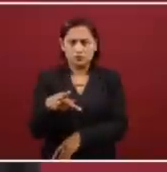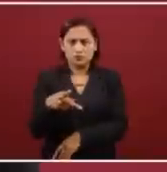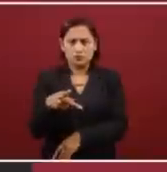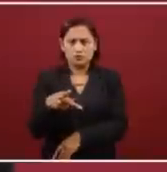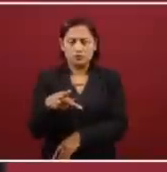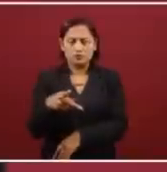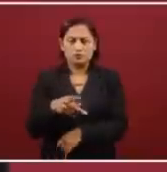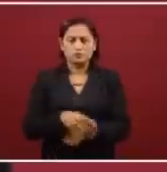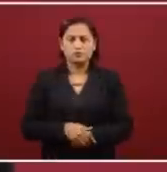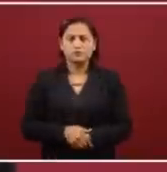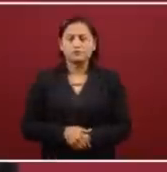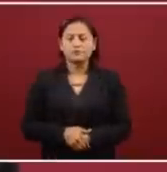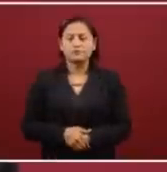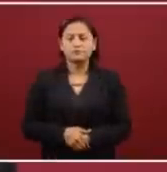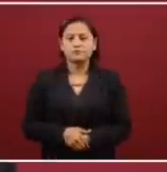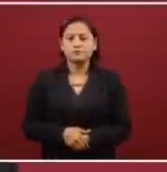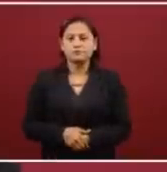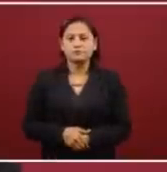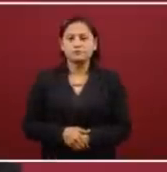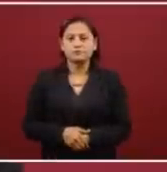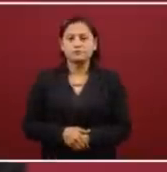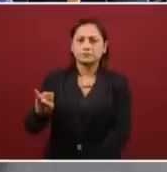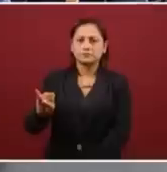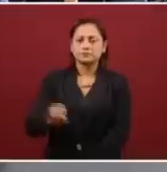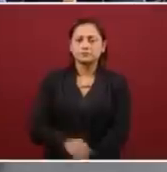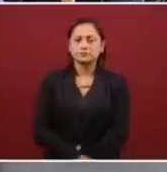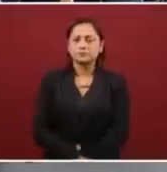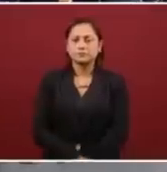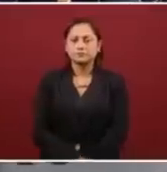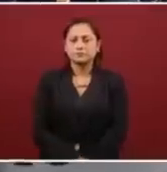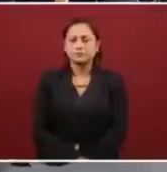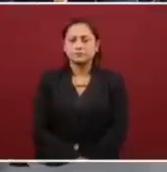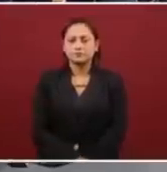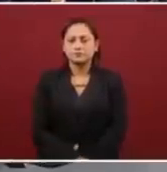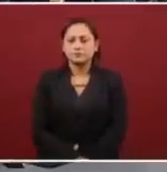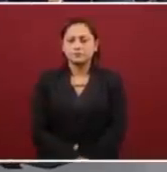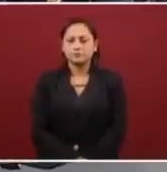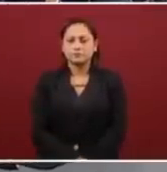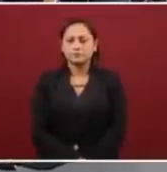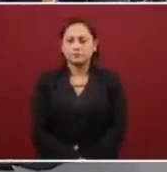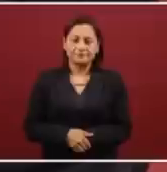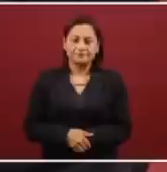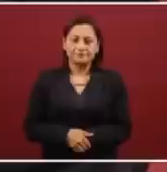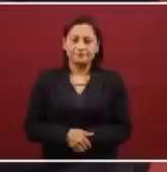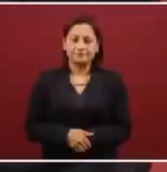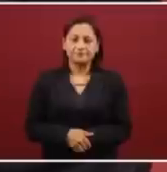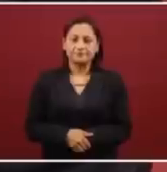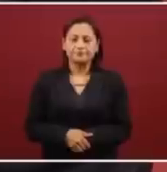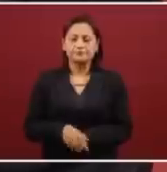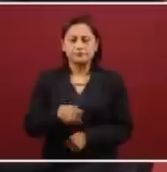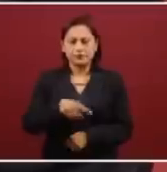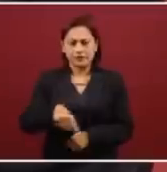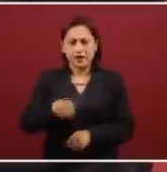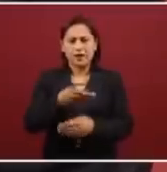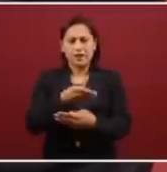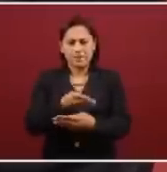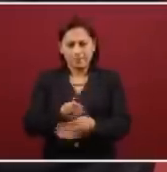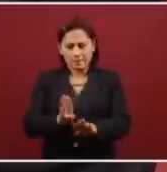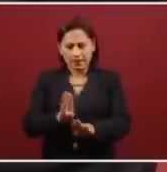porque les caiga bien el gobierno. Entonces ellos saben